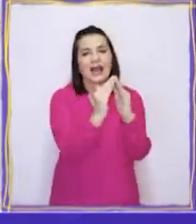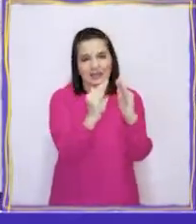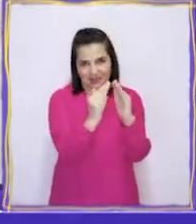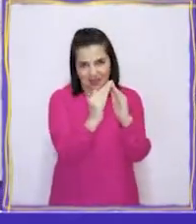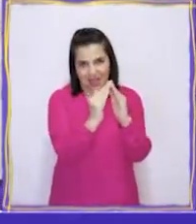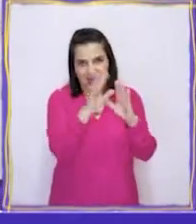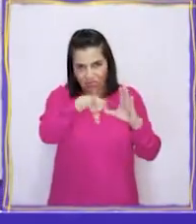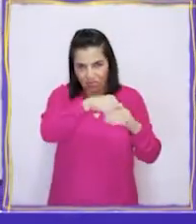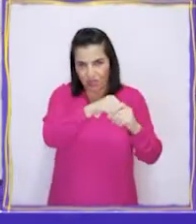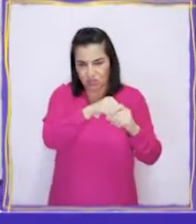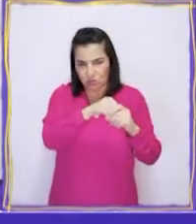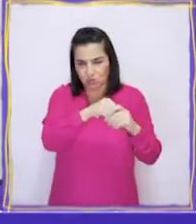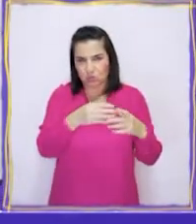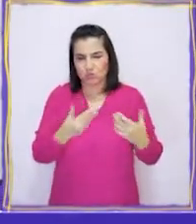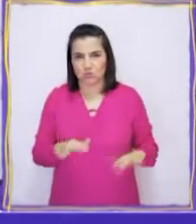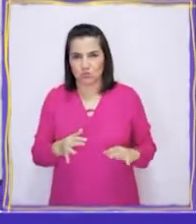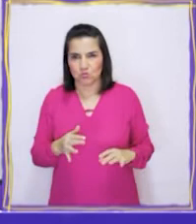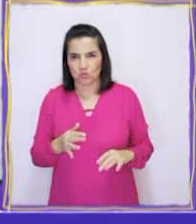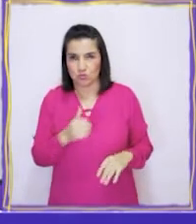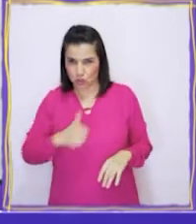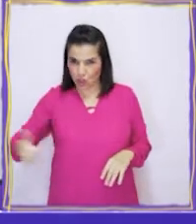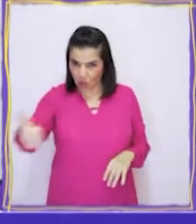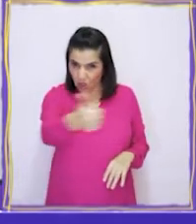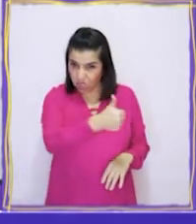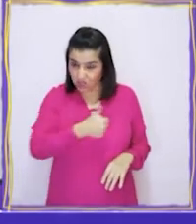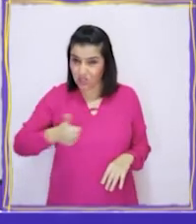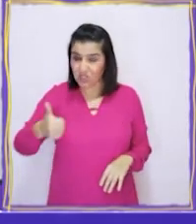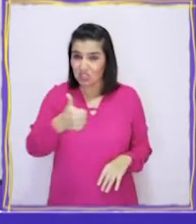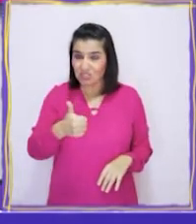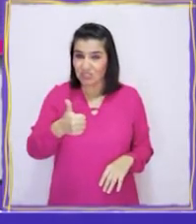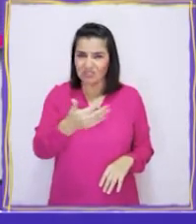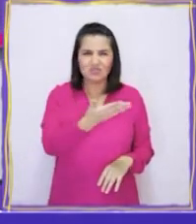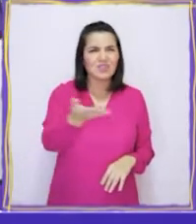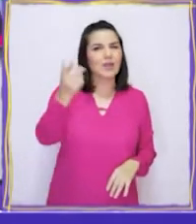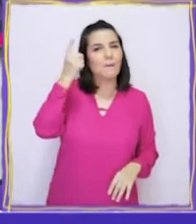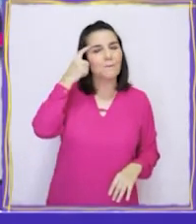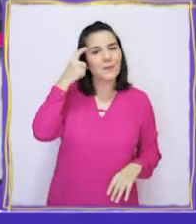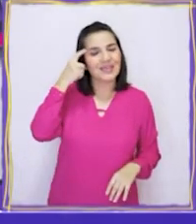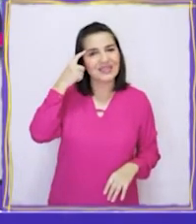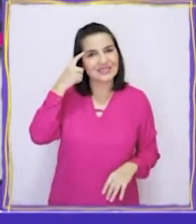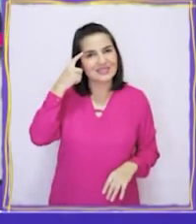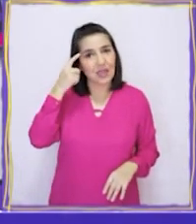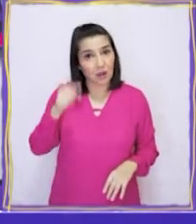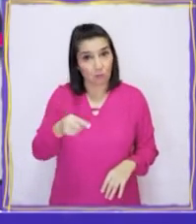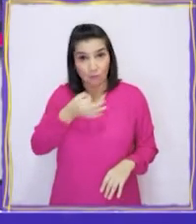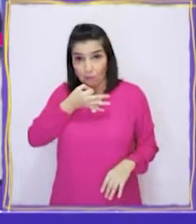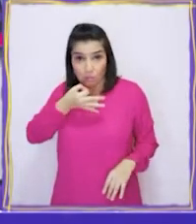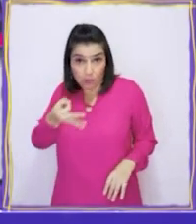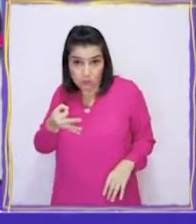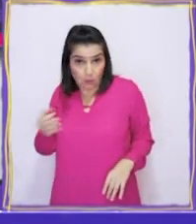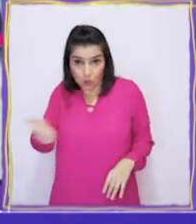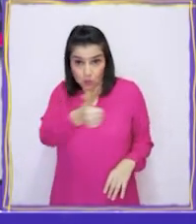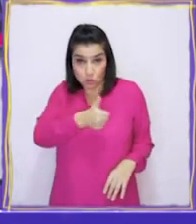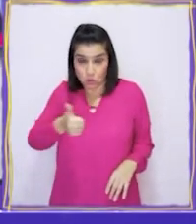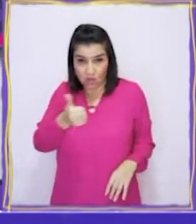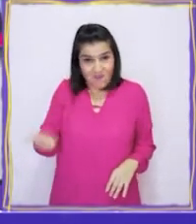hogar. ¿Será que somos todos nosotros? ¿Qué piensan ustedes? ¿Nos